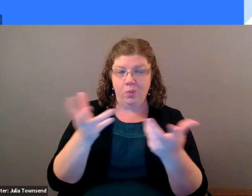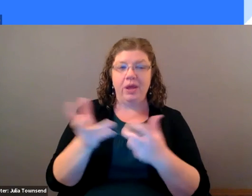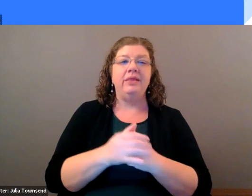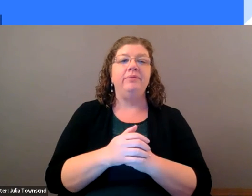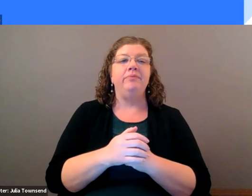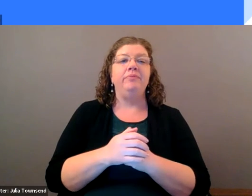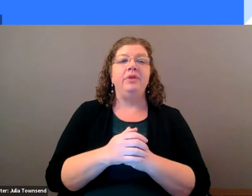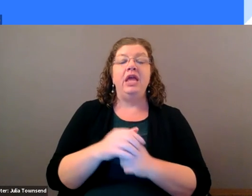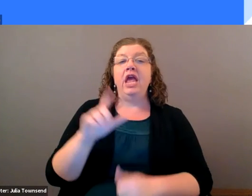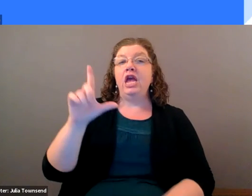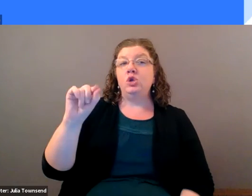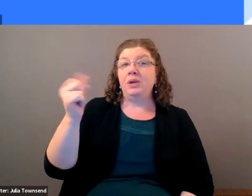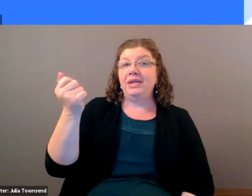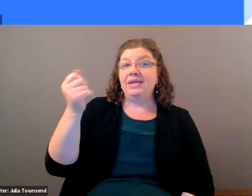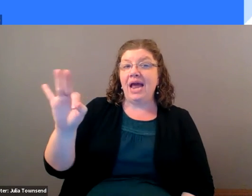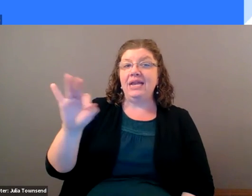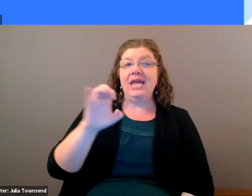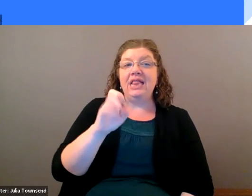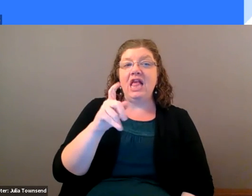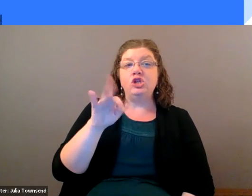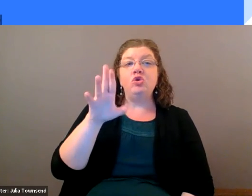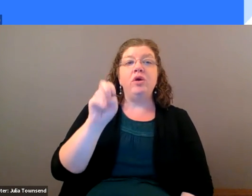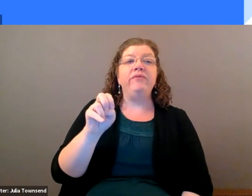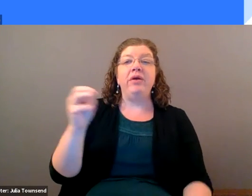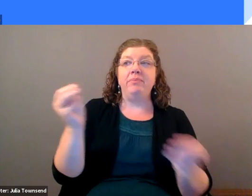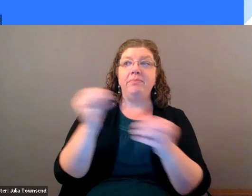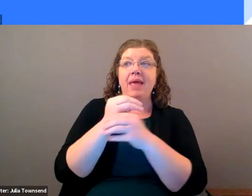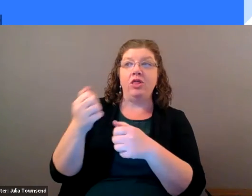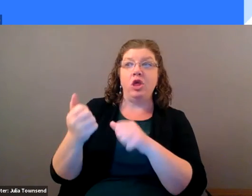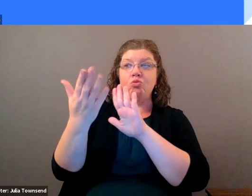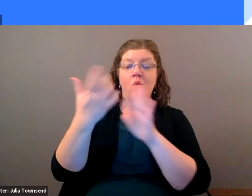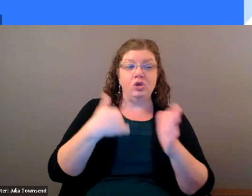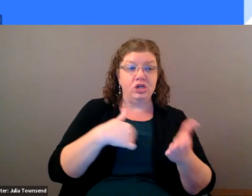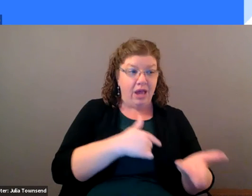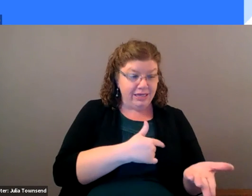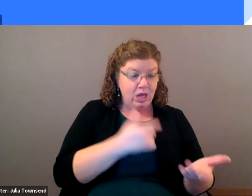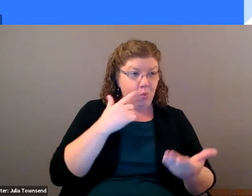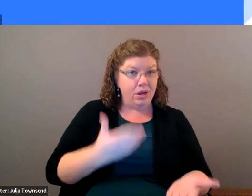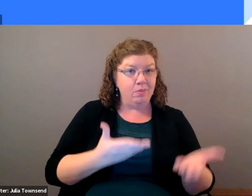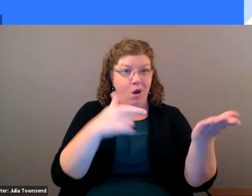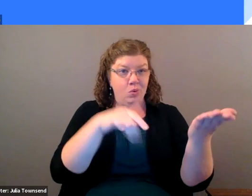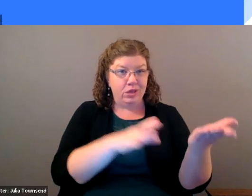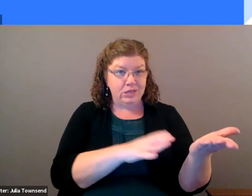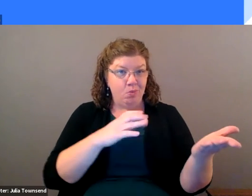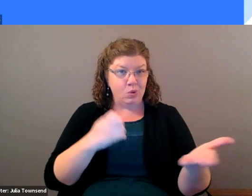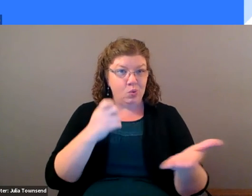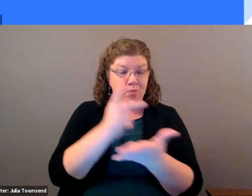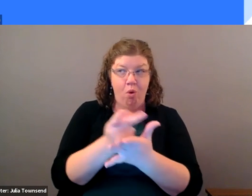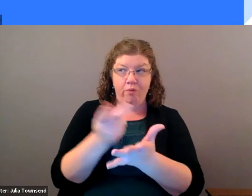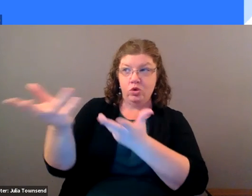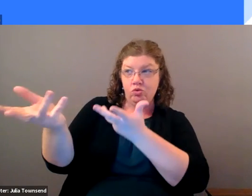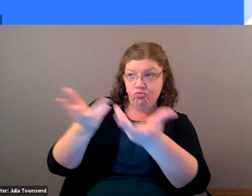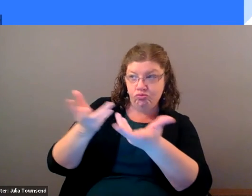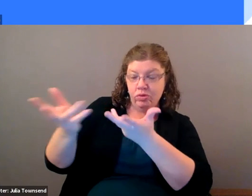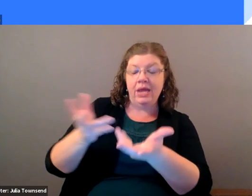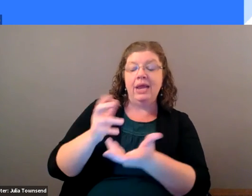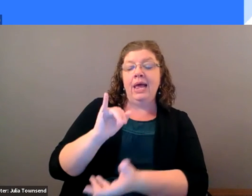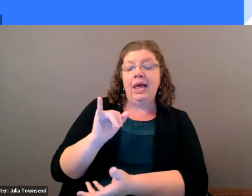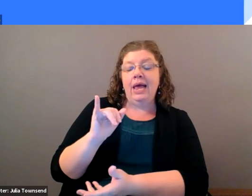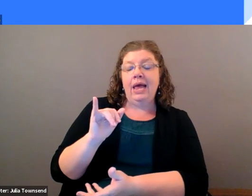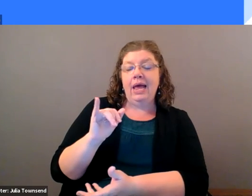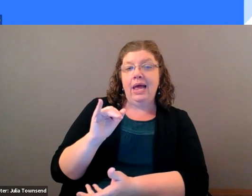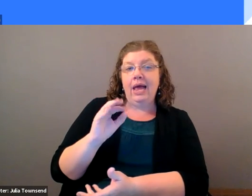desarrollo profesional con respecto a esto. Se lo presentamos a este consejo para poder tener